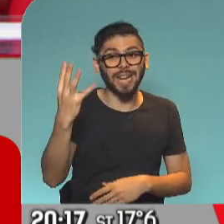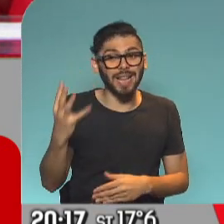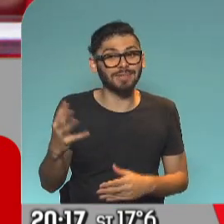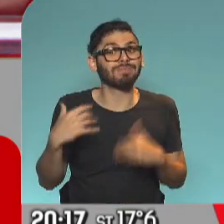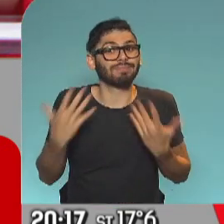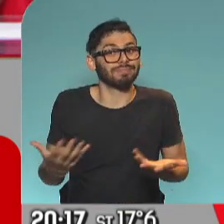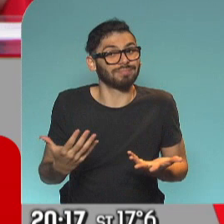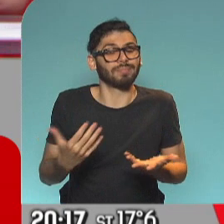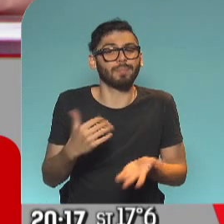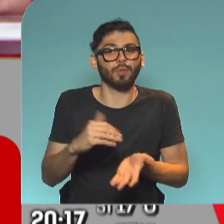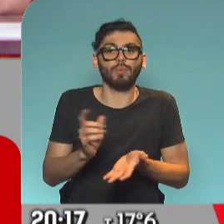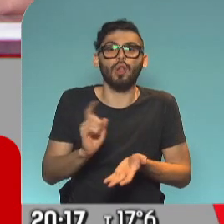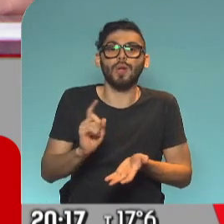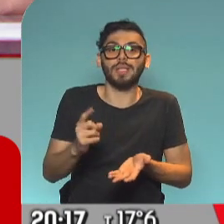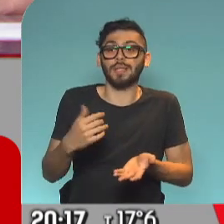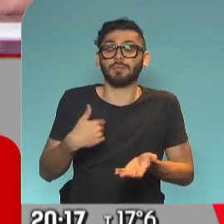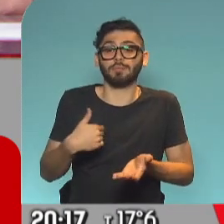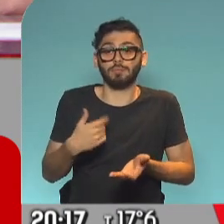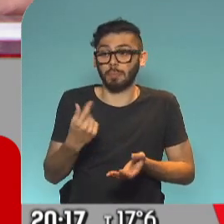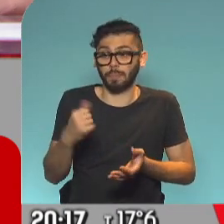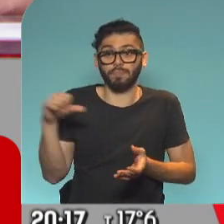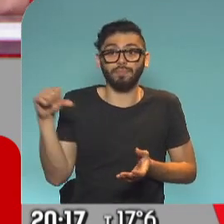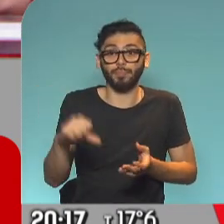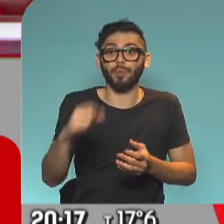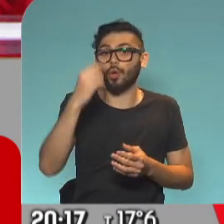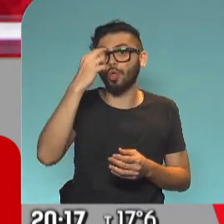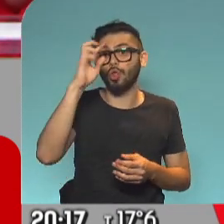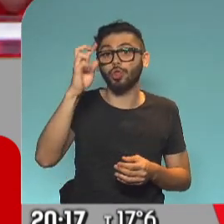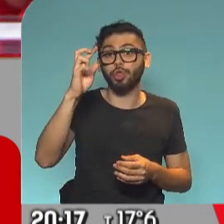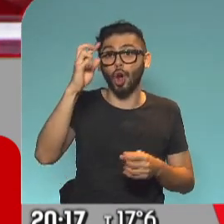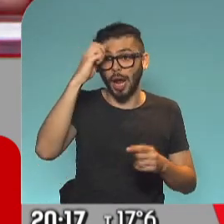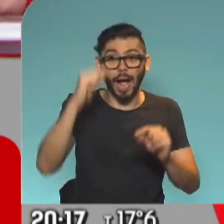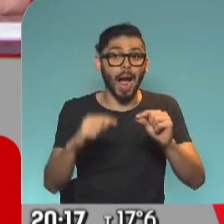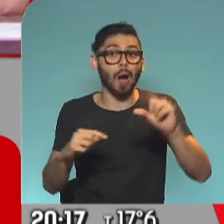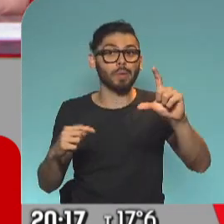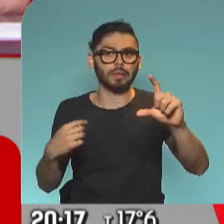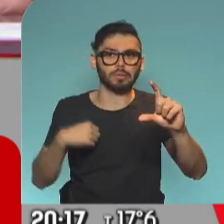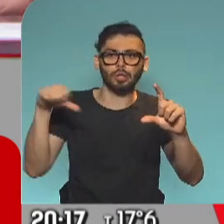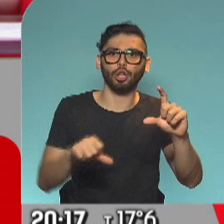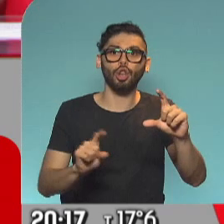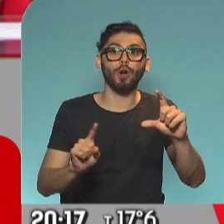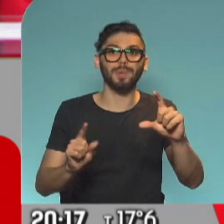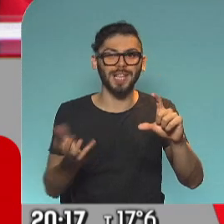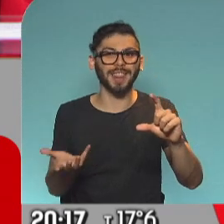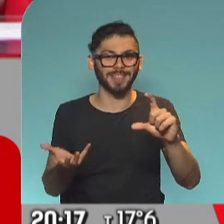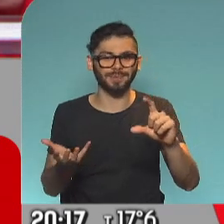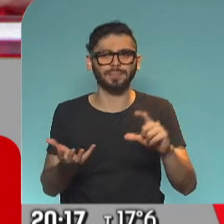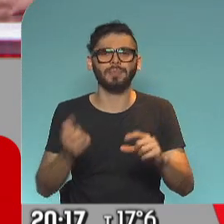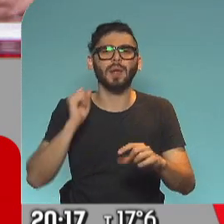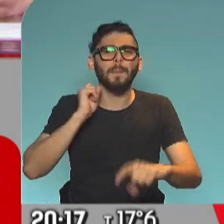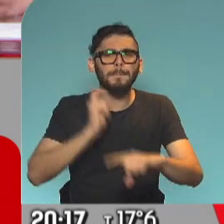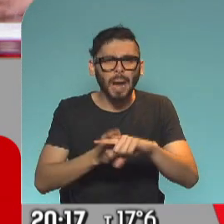no pierda en caso de que el dólar oficial aumente, ¿no? Justamente. Y además, lo que te